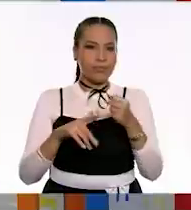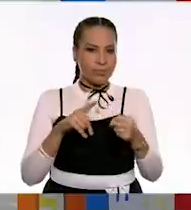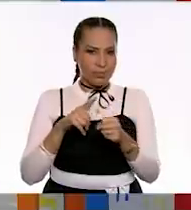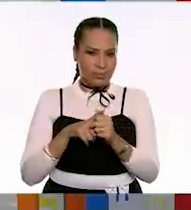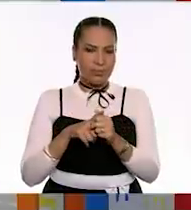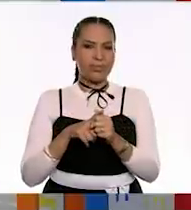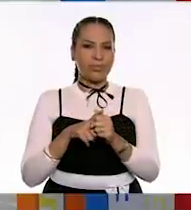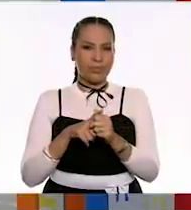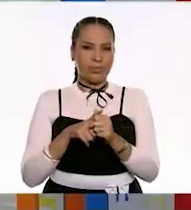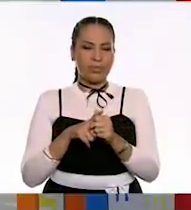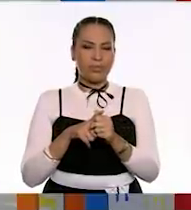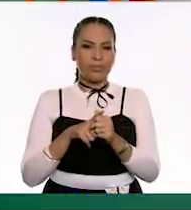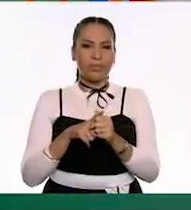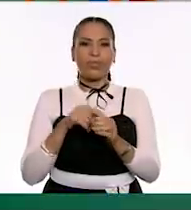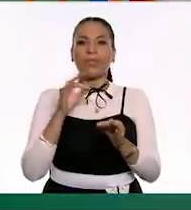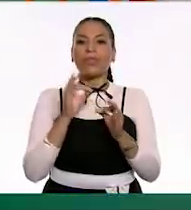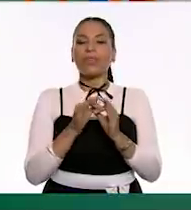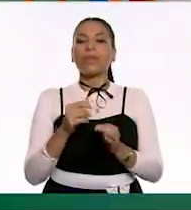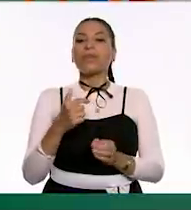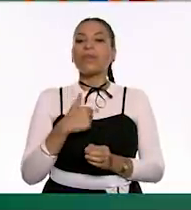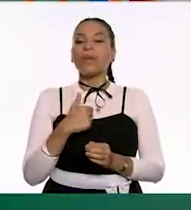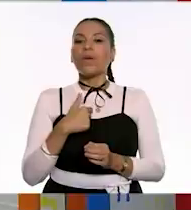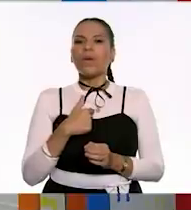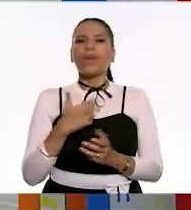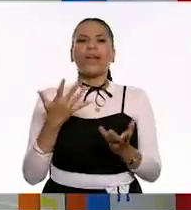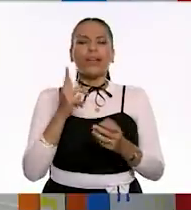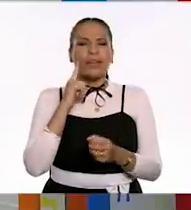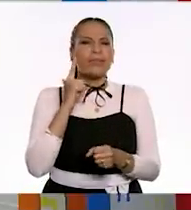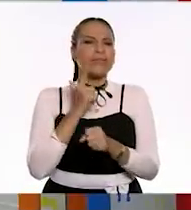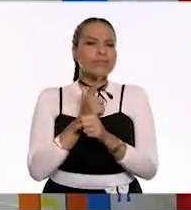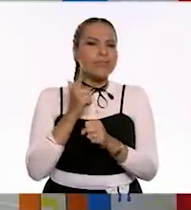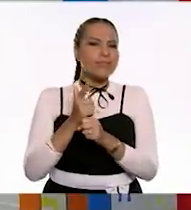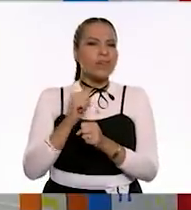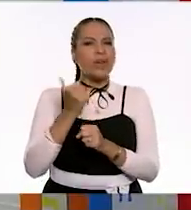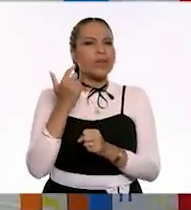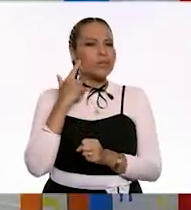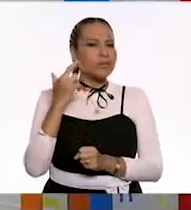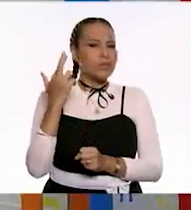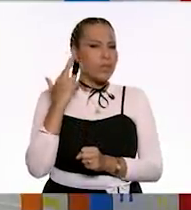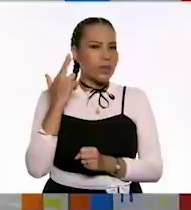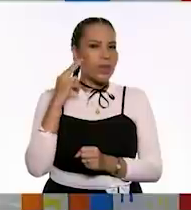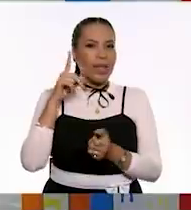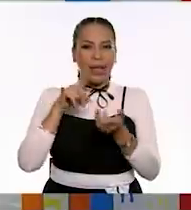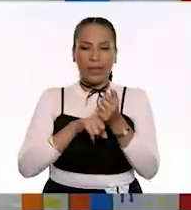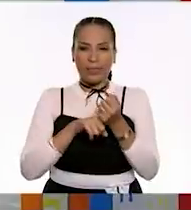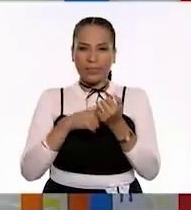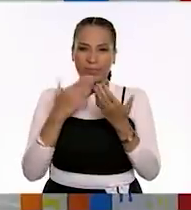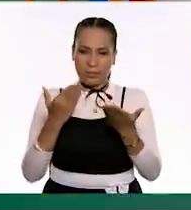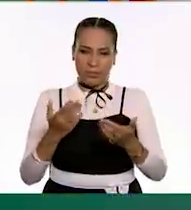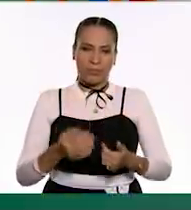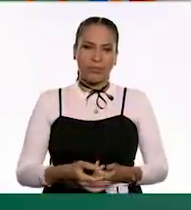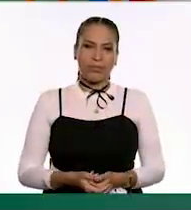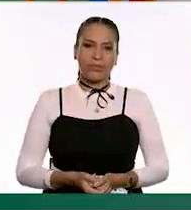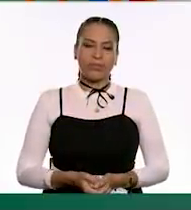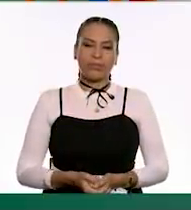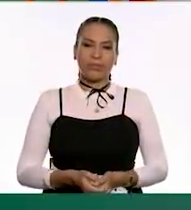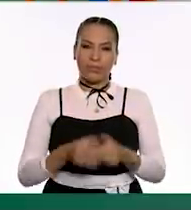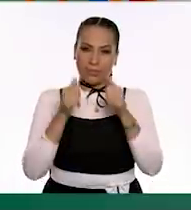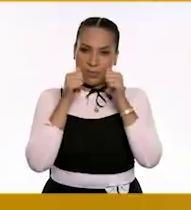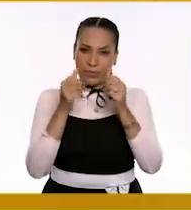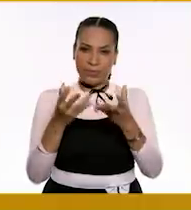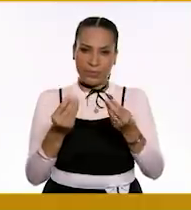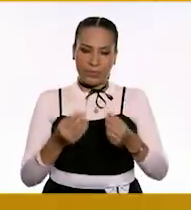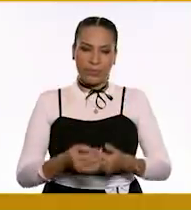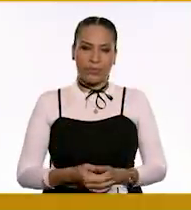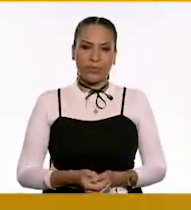Te ayudo con los animales. Perfecto. Y yo voy a tratar de identificar qué otros sonidos hay en esa melodía. Adelante, Gustavo. Pongan mucha